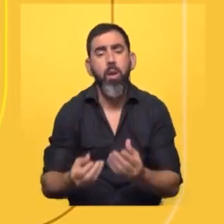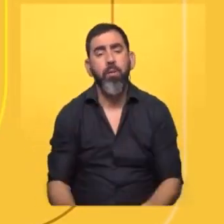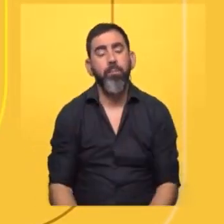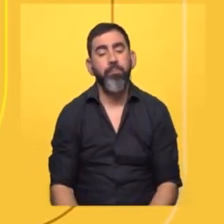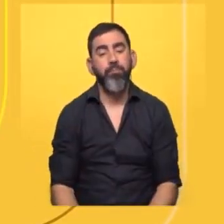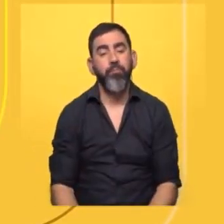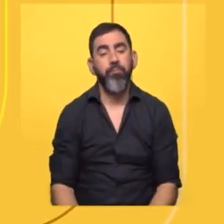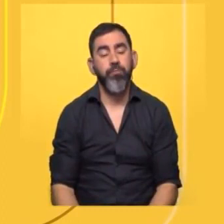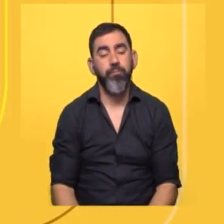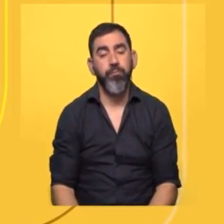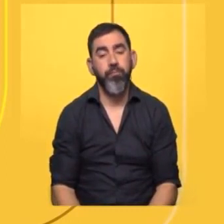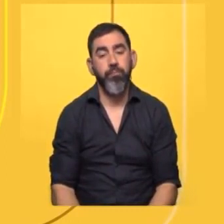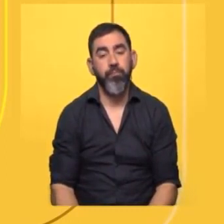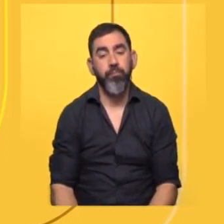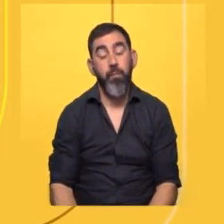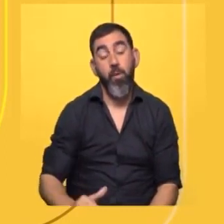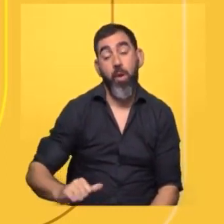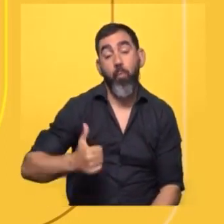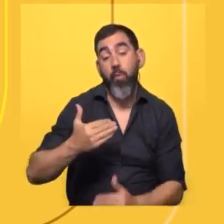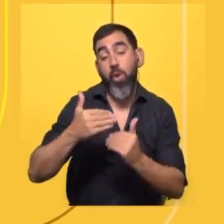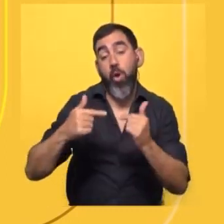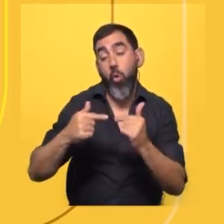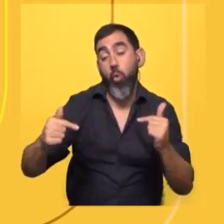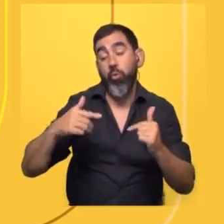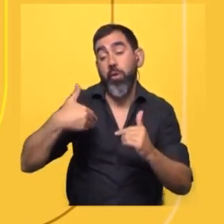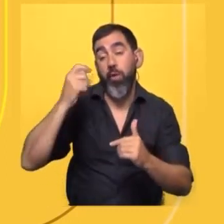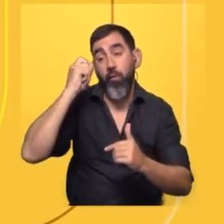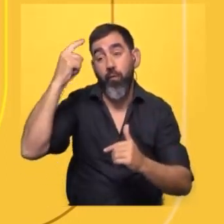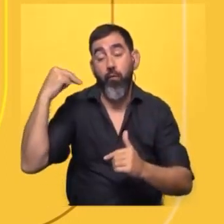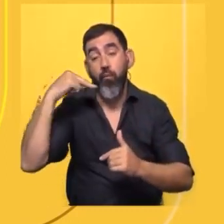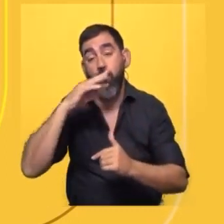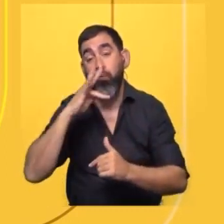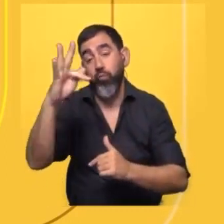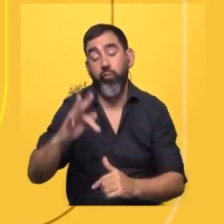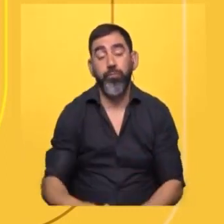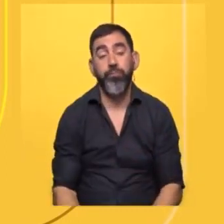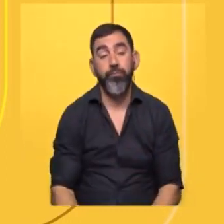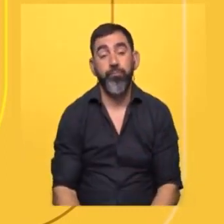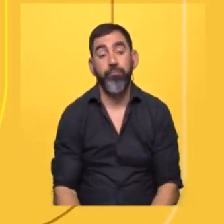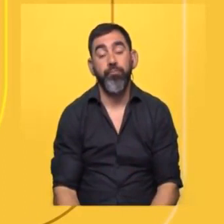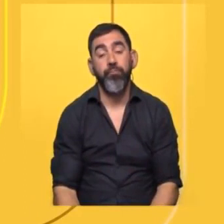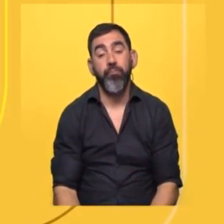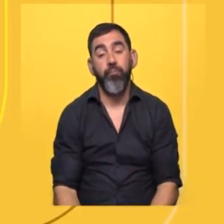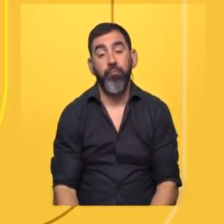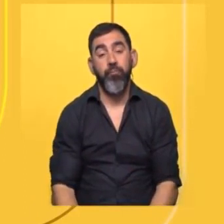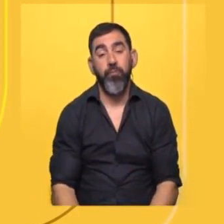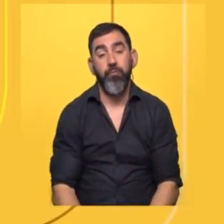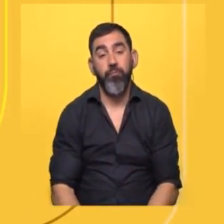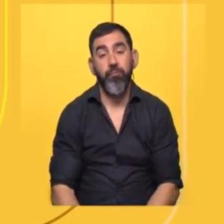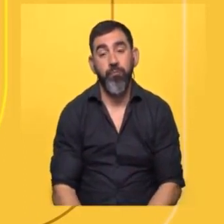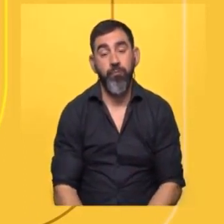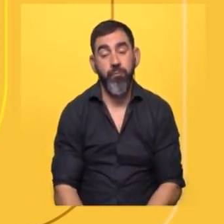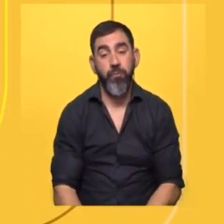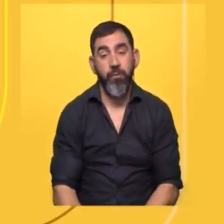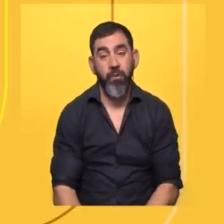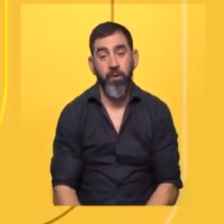seguir aprovechando las ventajas que va a dar tener preponderancia en inteligencia artificial? A ver,